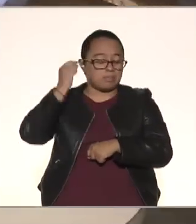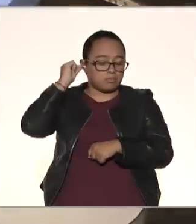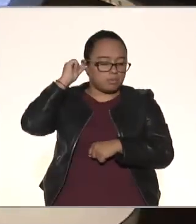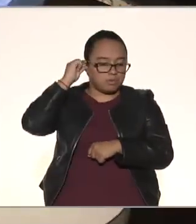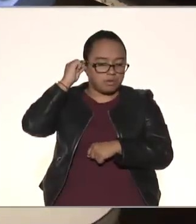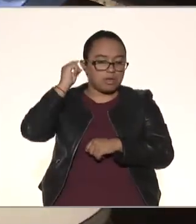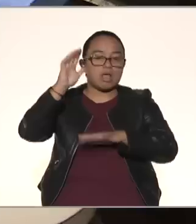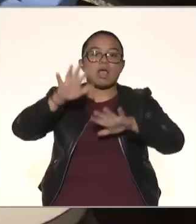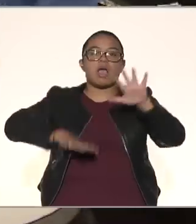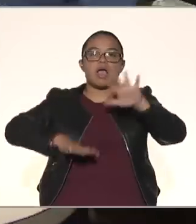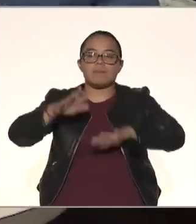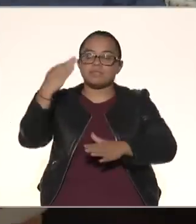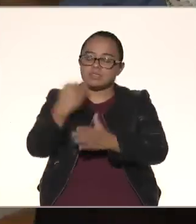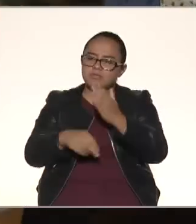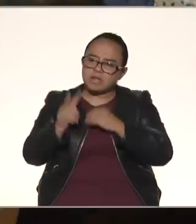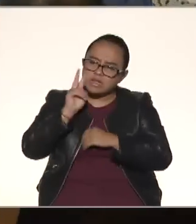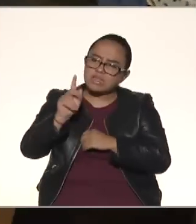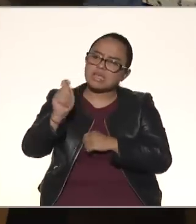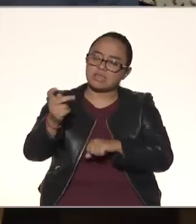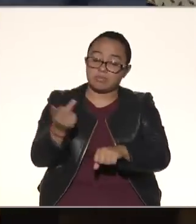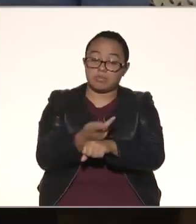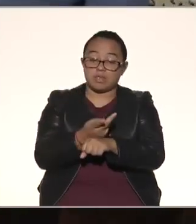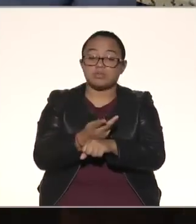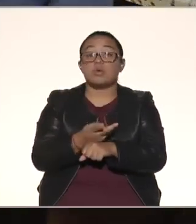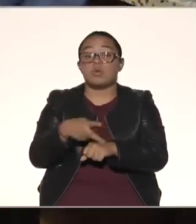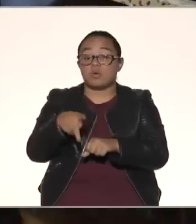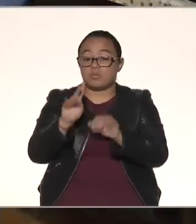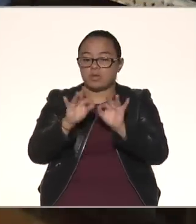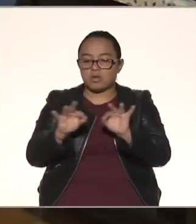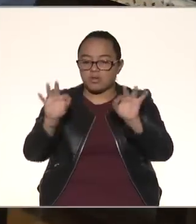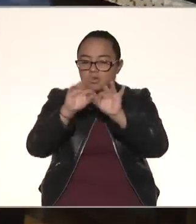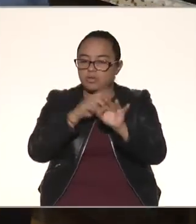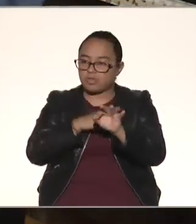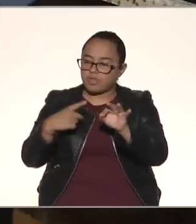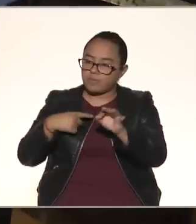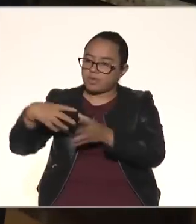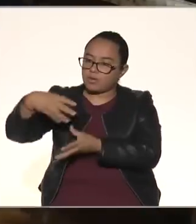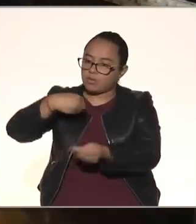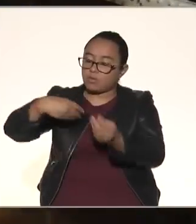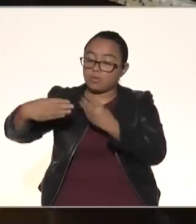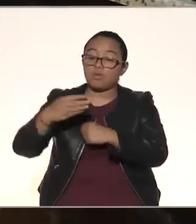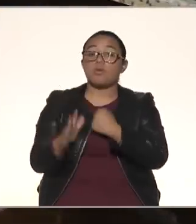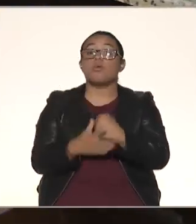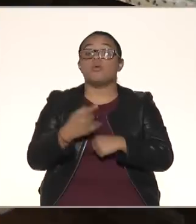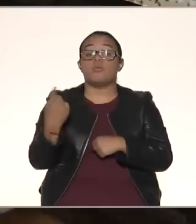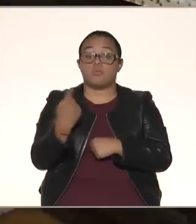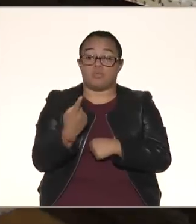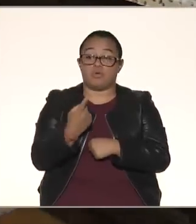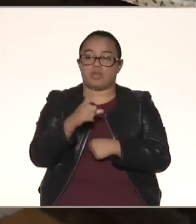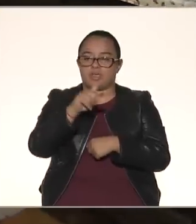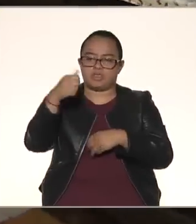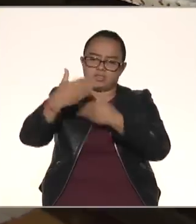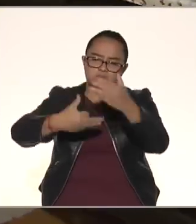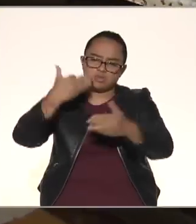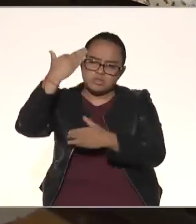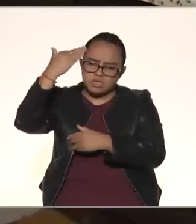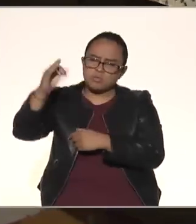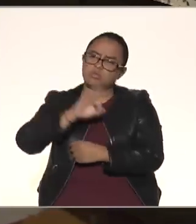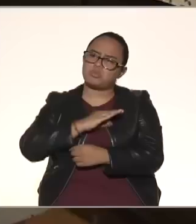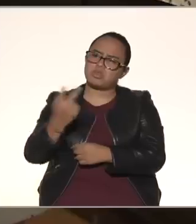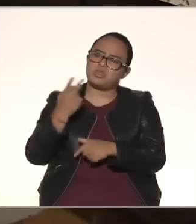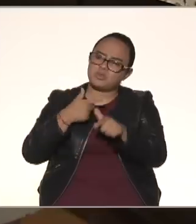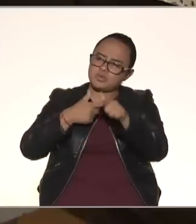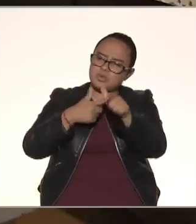no vemos esos detalles, pero es muy importante convivir, ya que el tiempo ayuda más que nada a la buena relación,